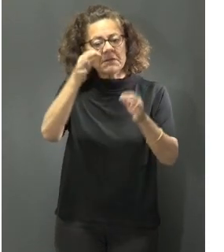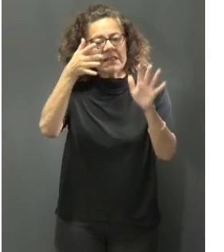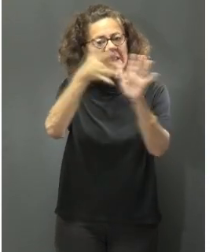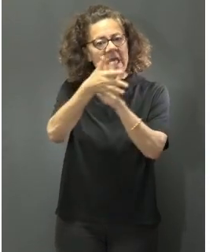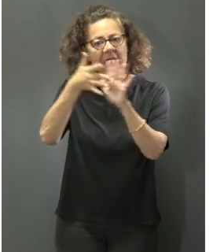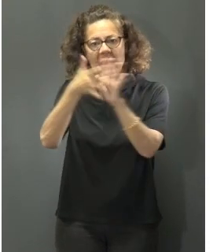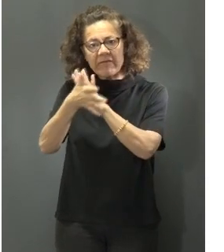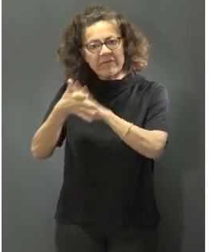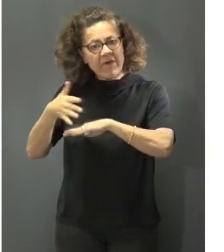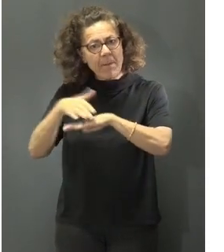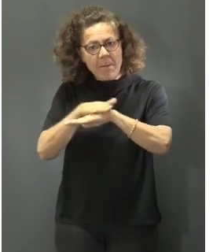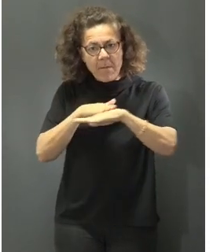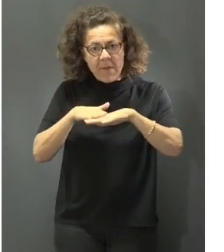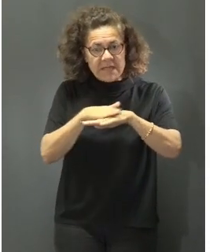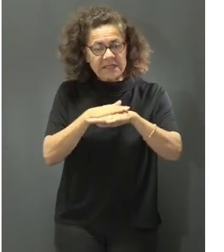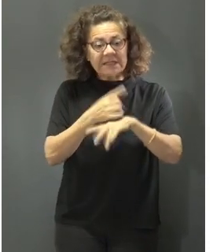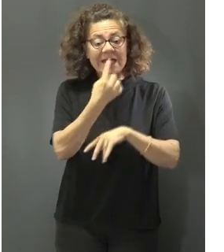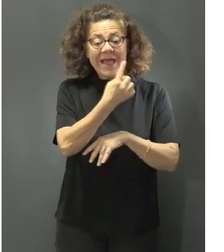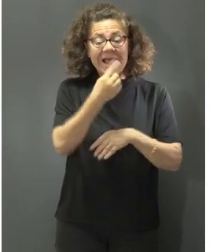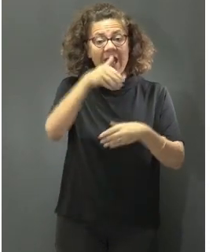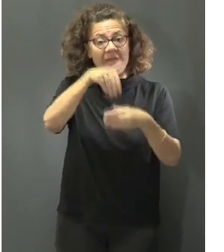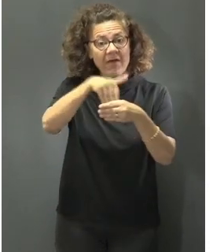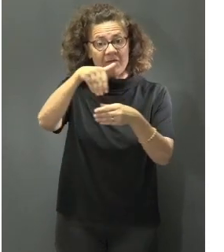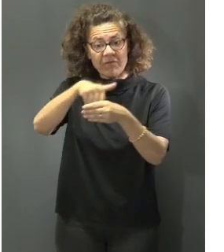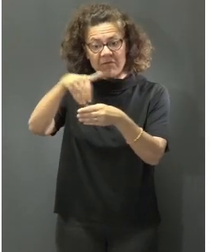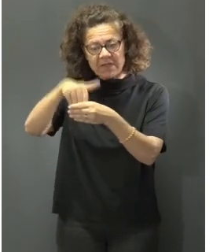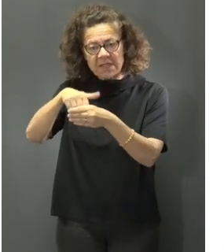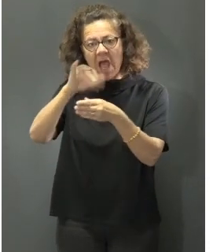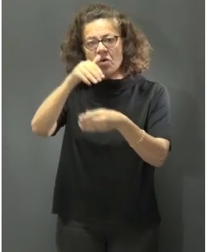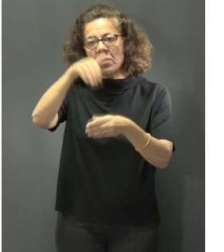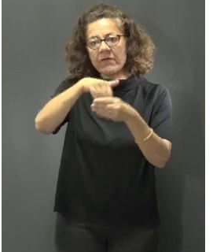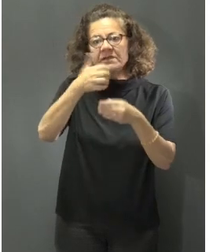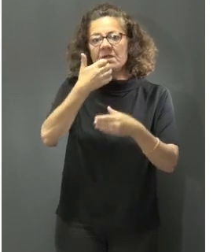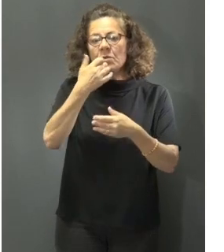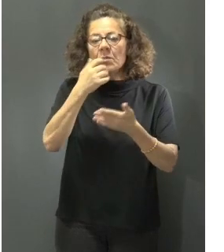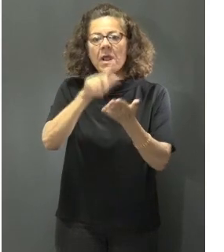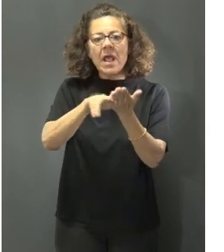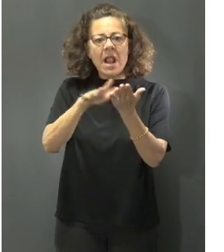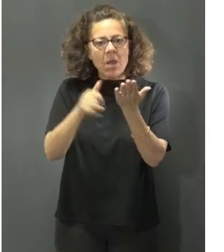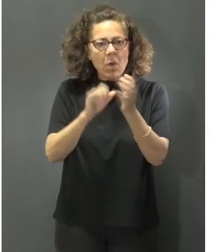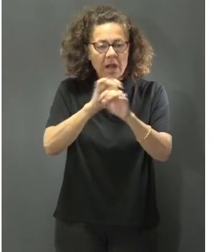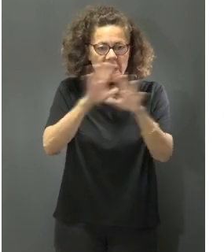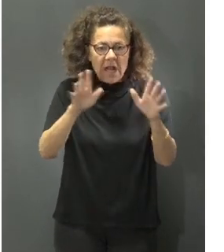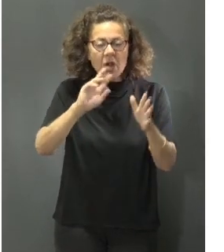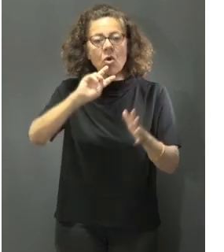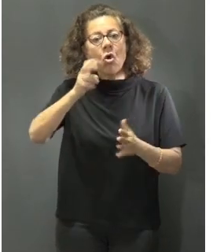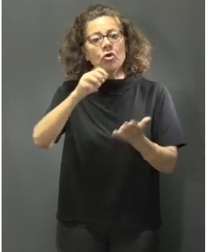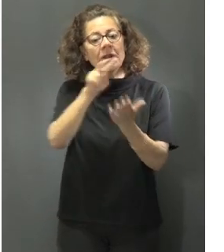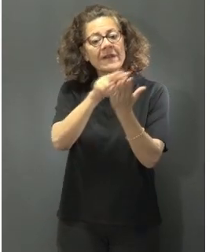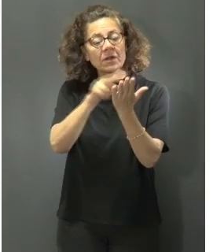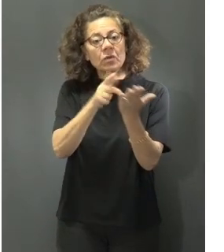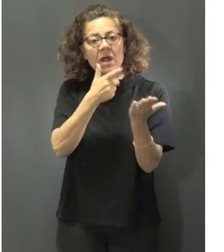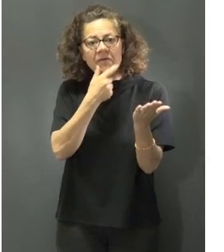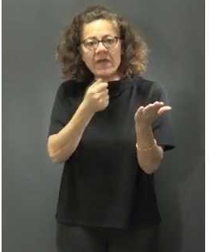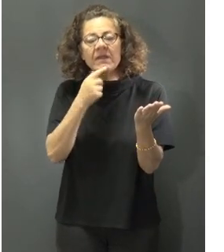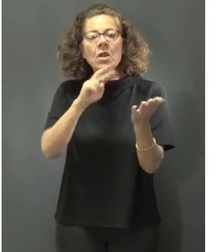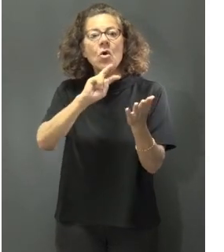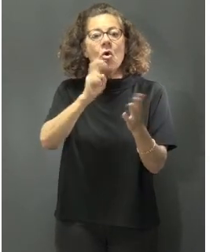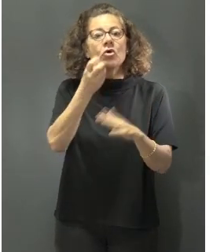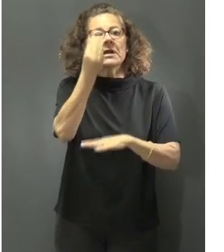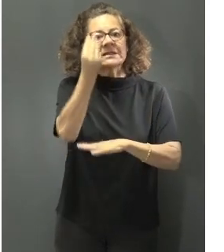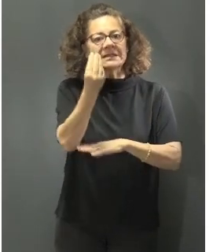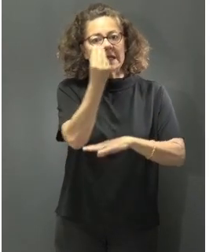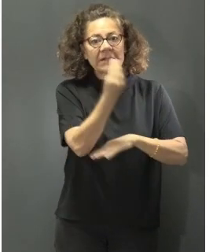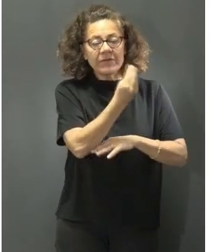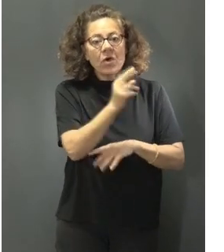definiciones básicas. En cada ficha, por ejemplo, hay una ficha sobre lenguaje claro, otra sobre lectura fácil, otra sobre señalización,